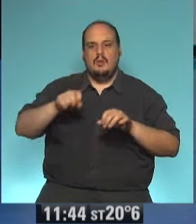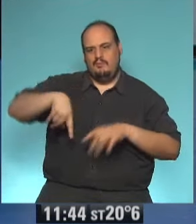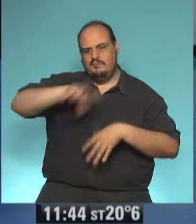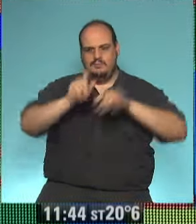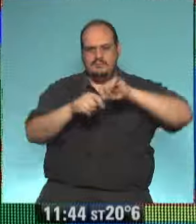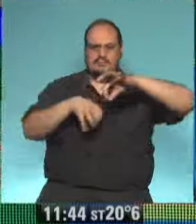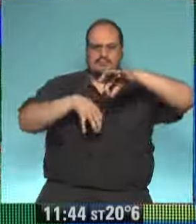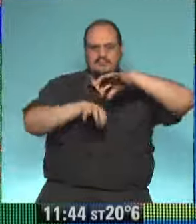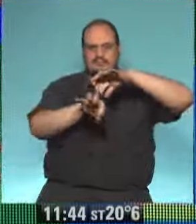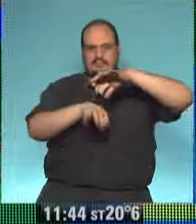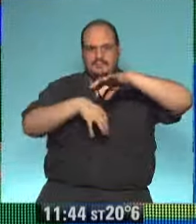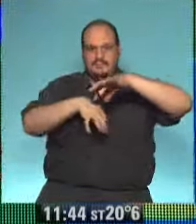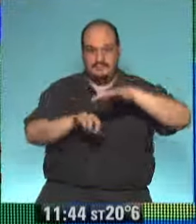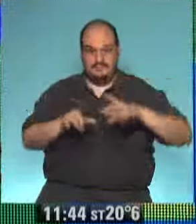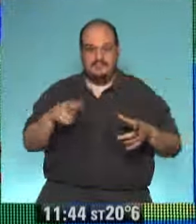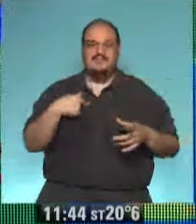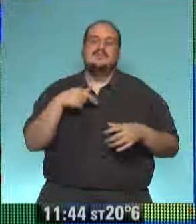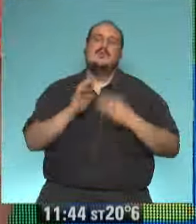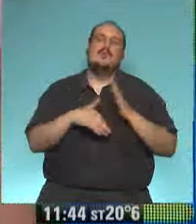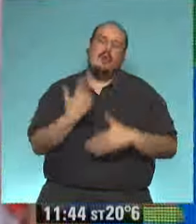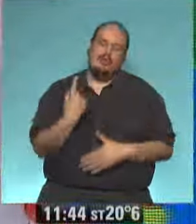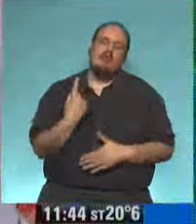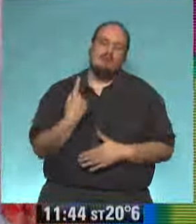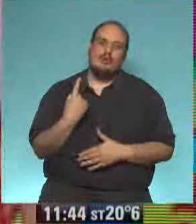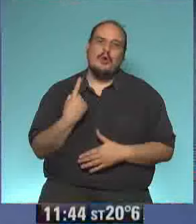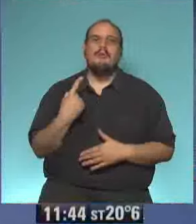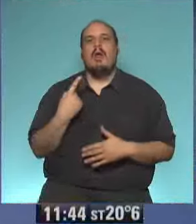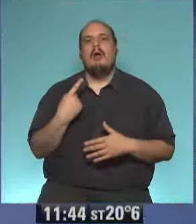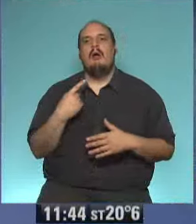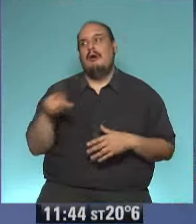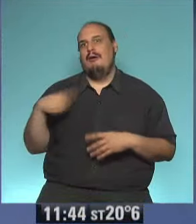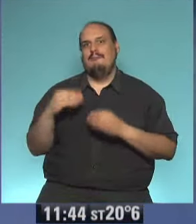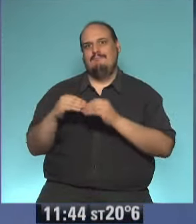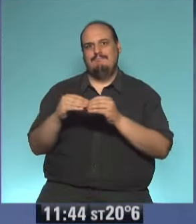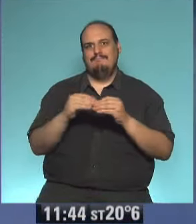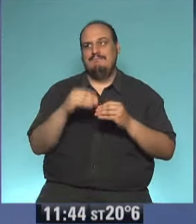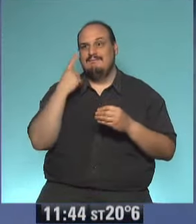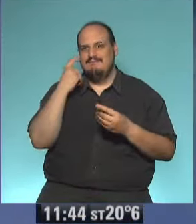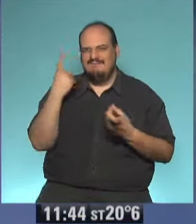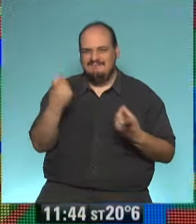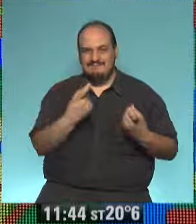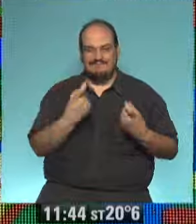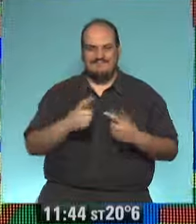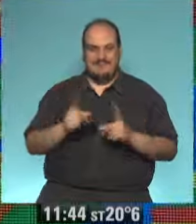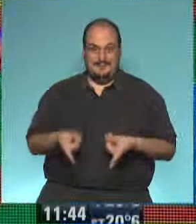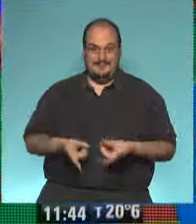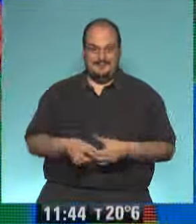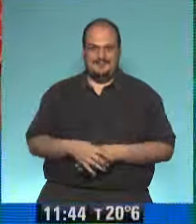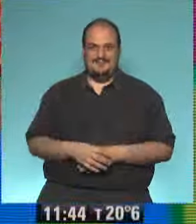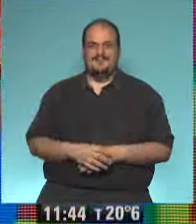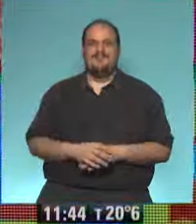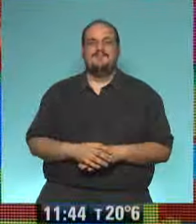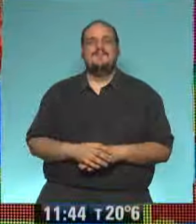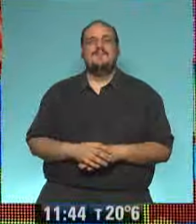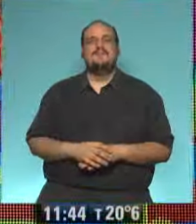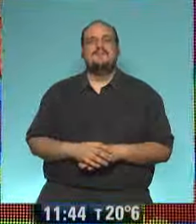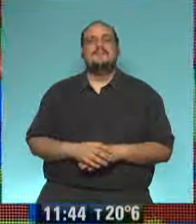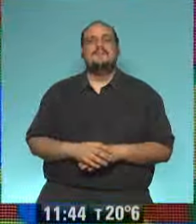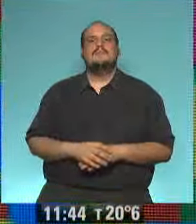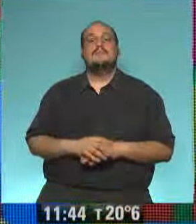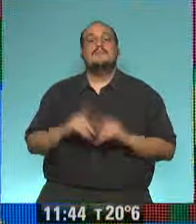increíble. Claro, bueno, es un juego para jugar de a uno, ¿no? Exacto. Pero te podés juntar con otros y empezar a aprender trucos. Uh-huh. Bueno,